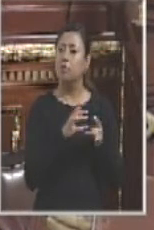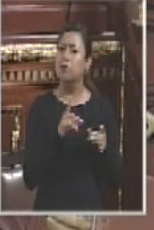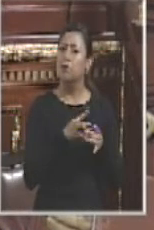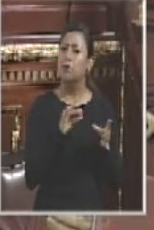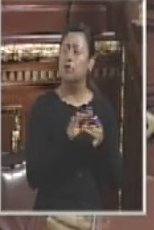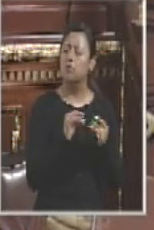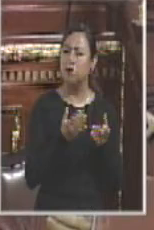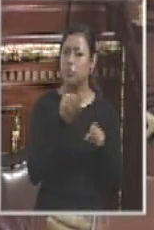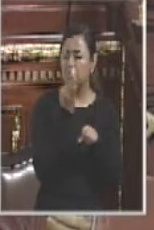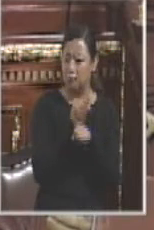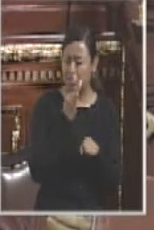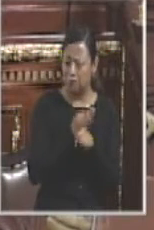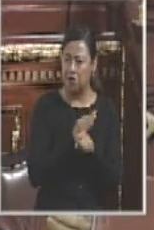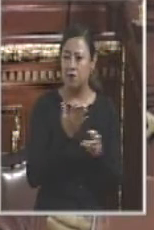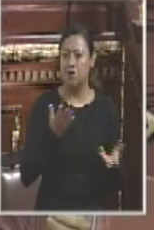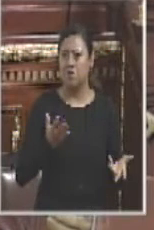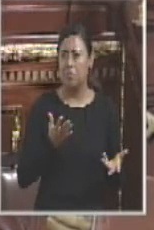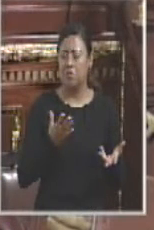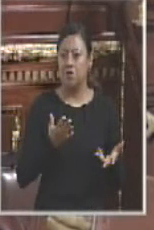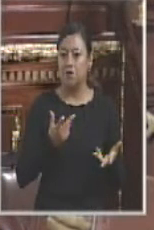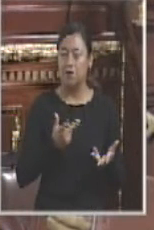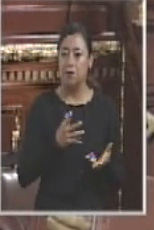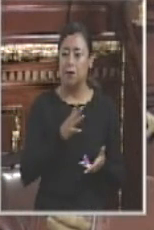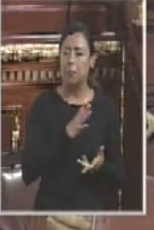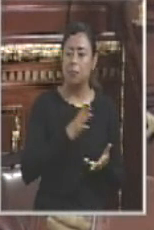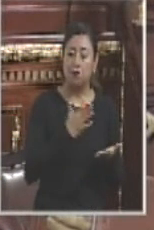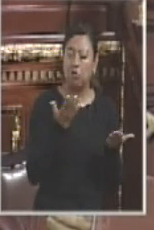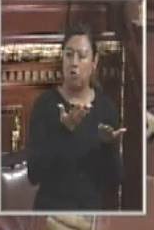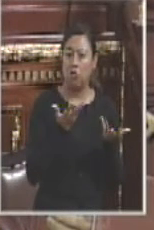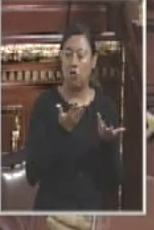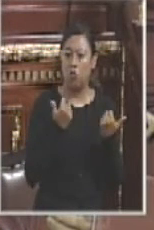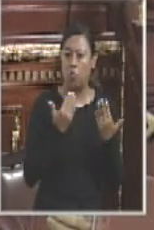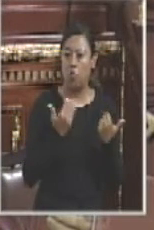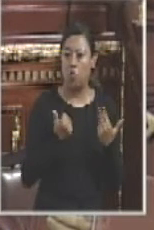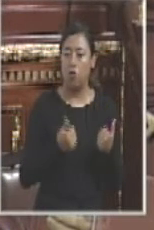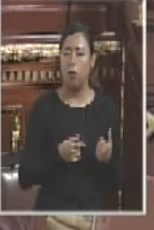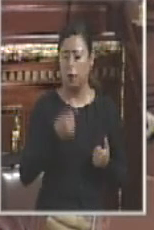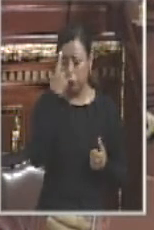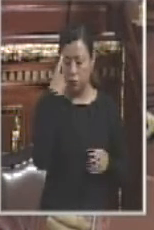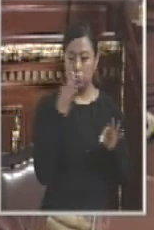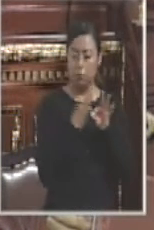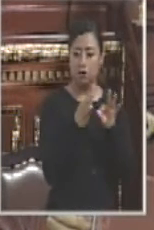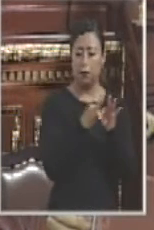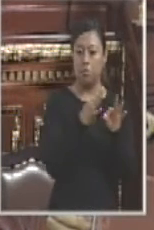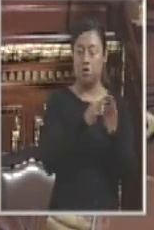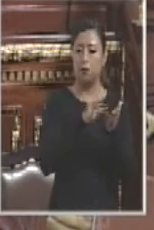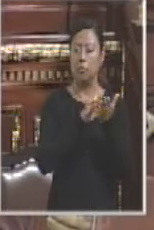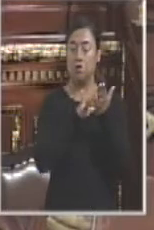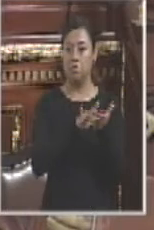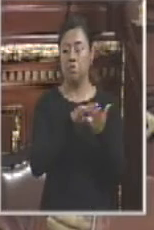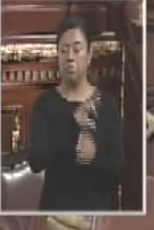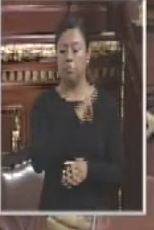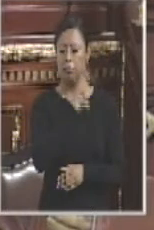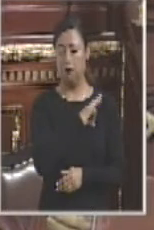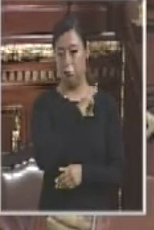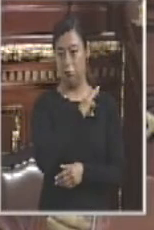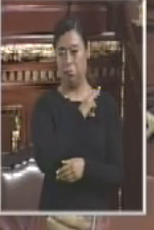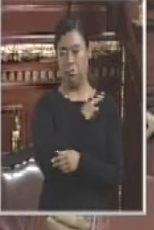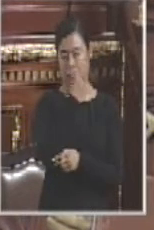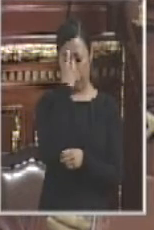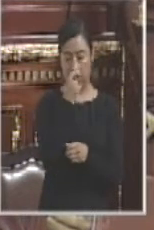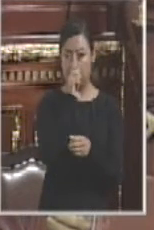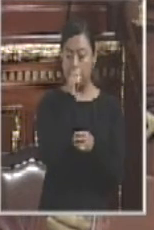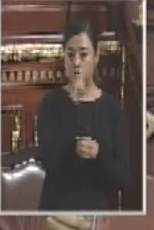sido la causa por la cual no ha existido la regularidad para cumplir con el apoyo de renta para que